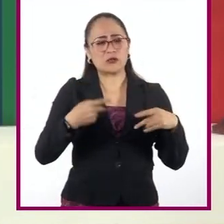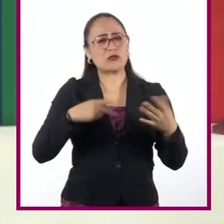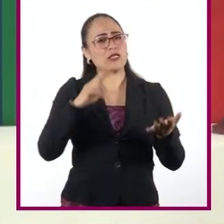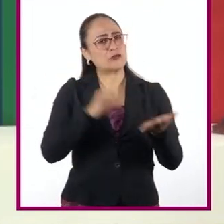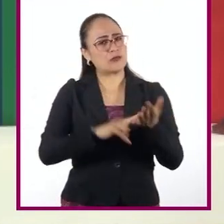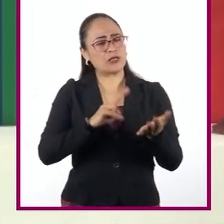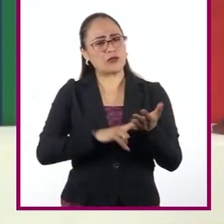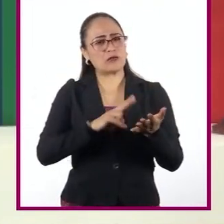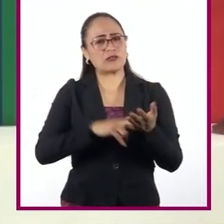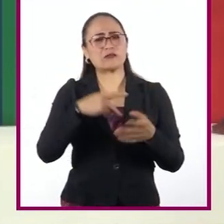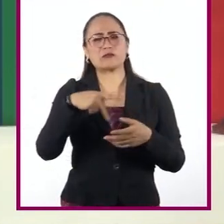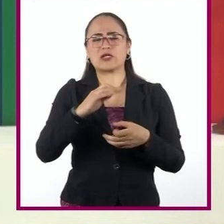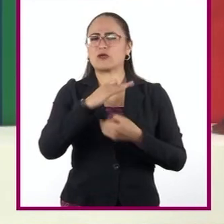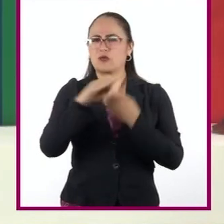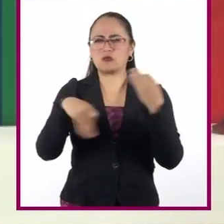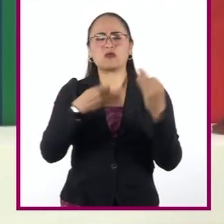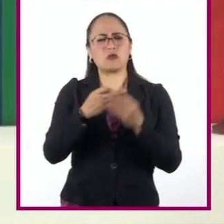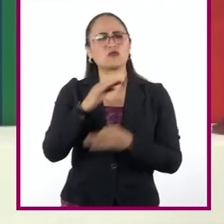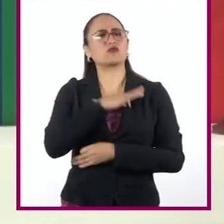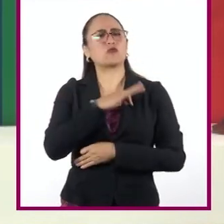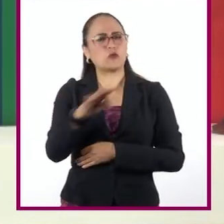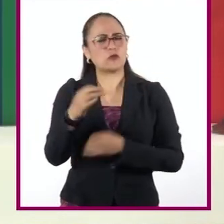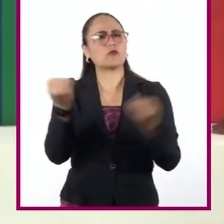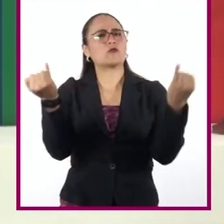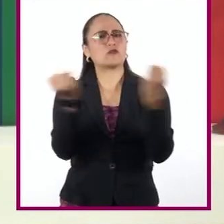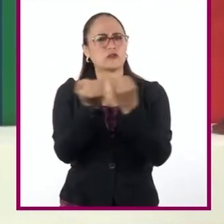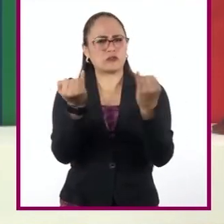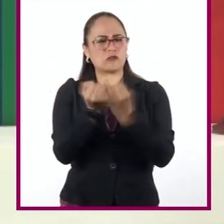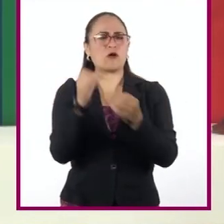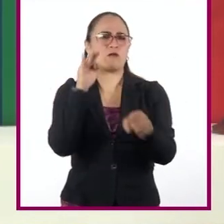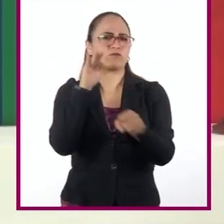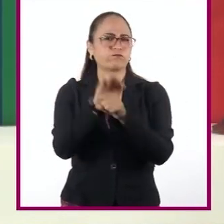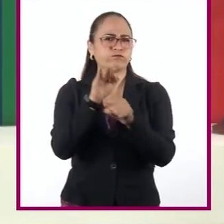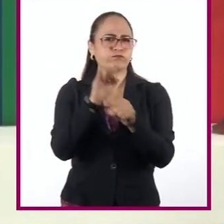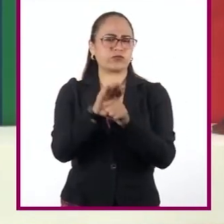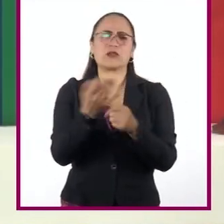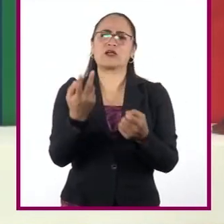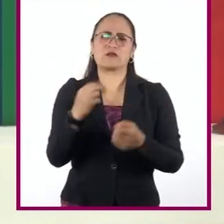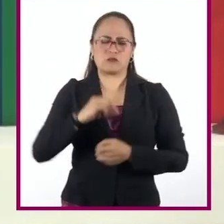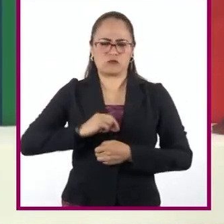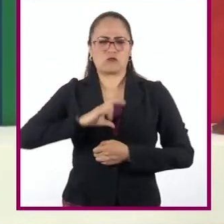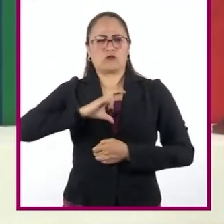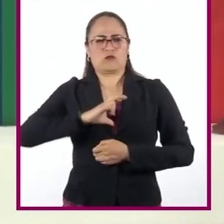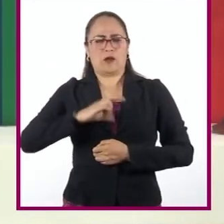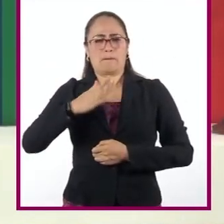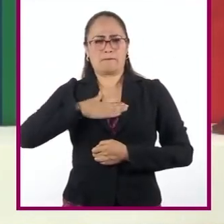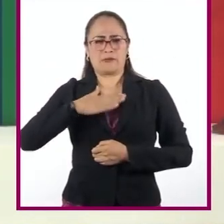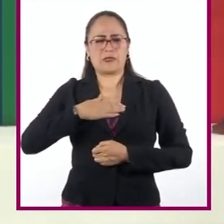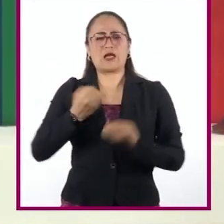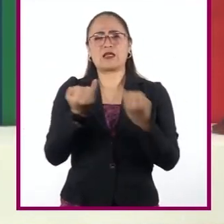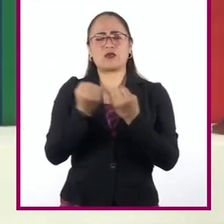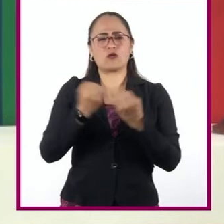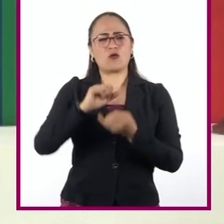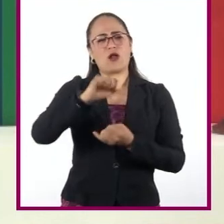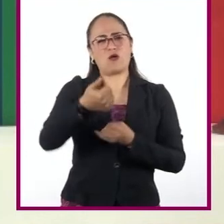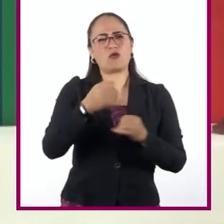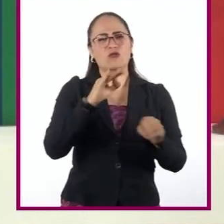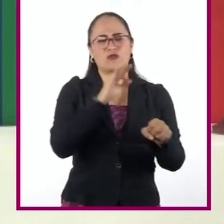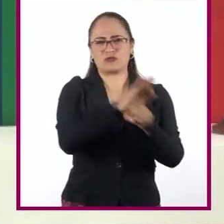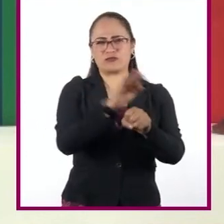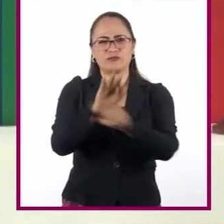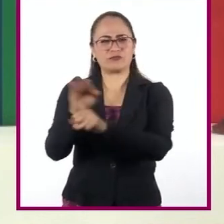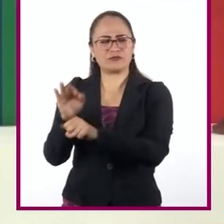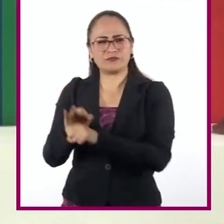y todos podemos también hacer algo en favor de nuestra dignidad y la de los demás. Respecto a